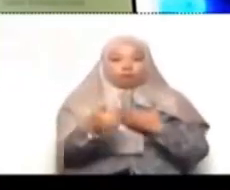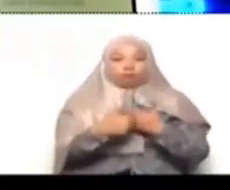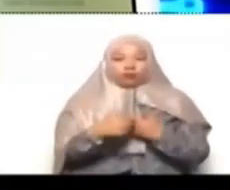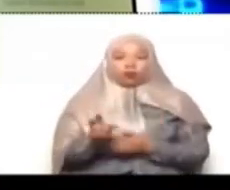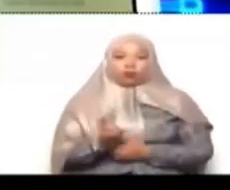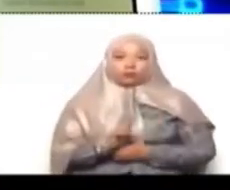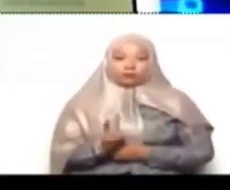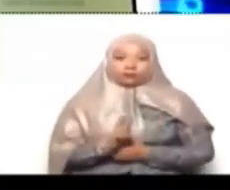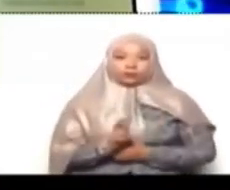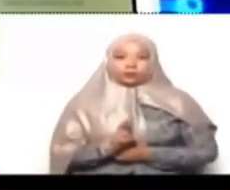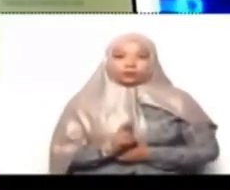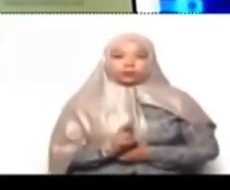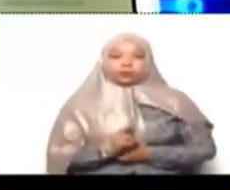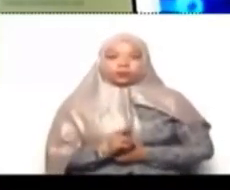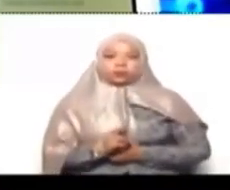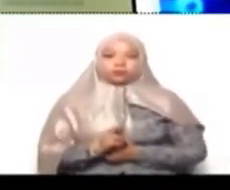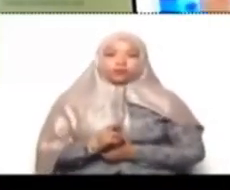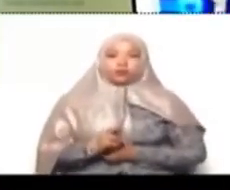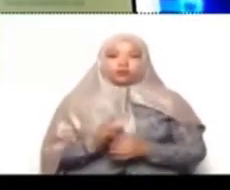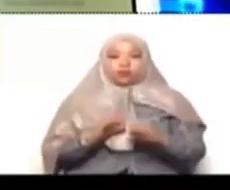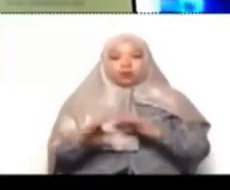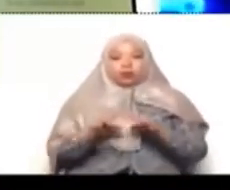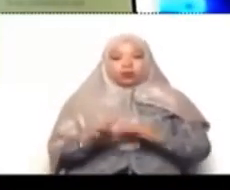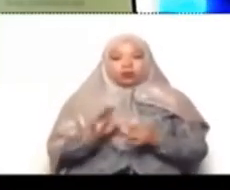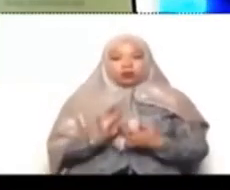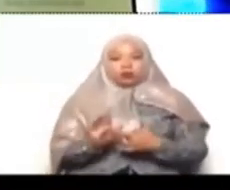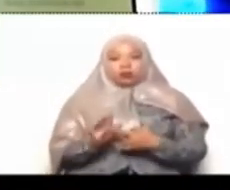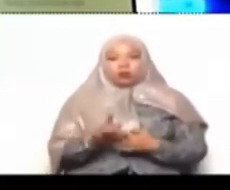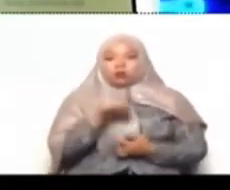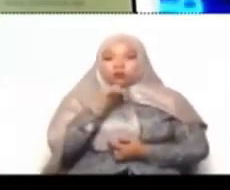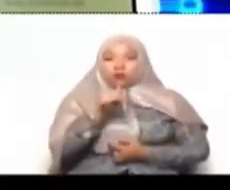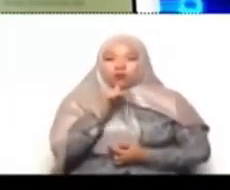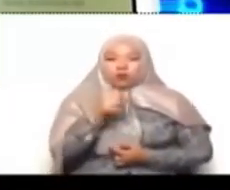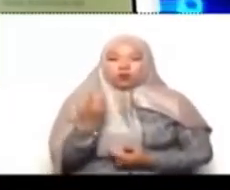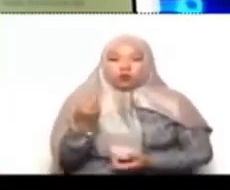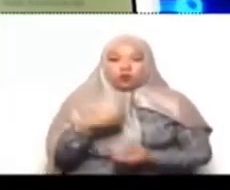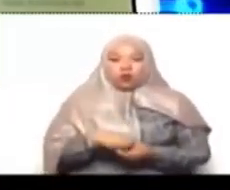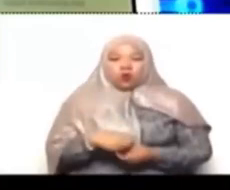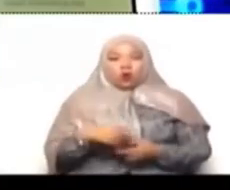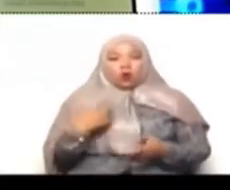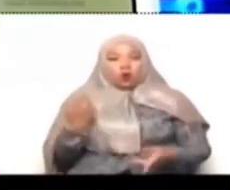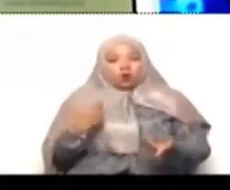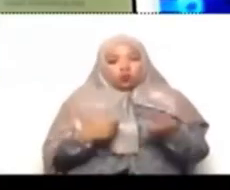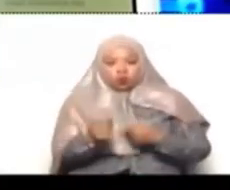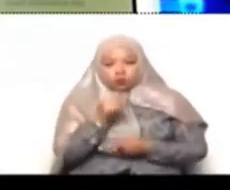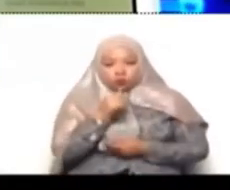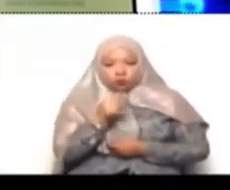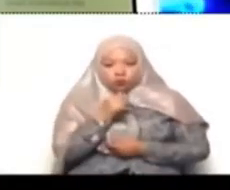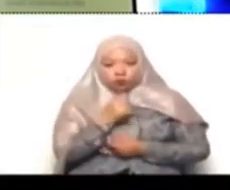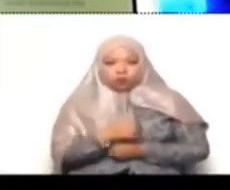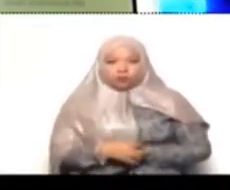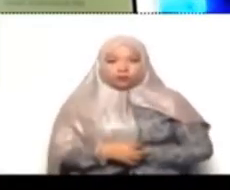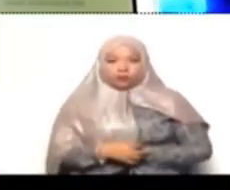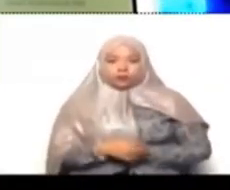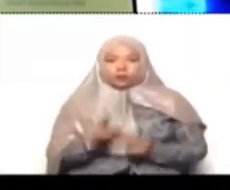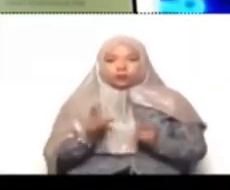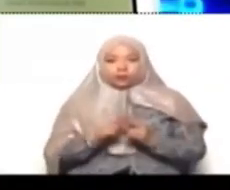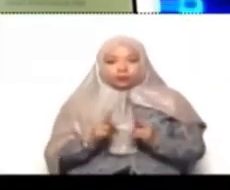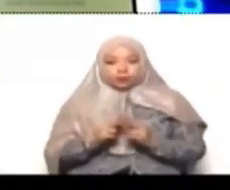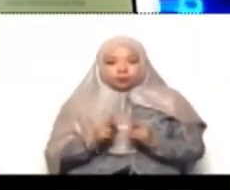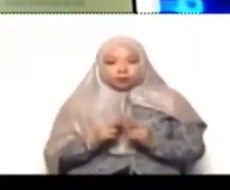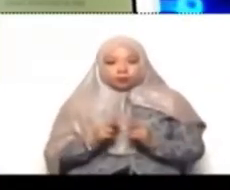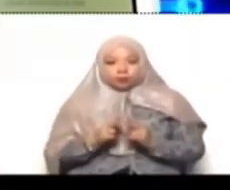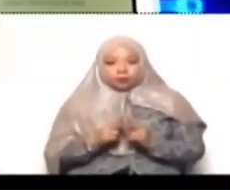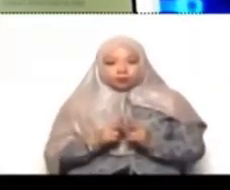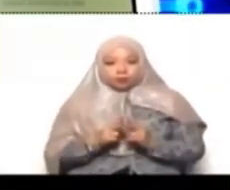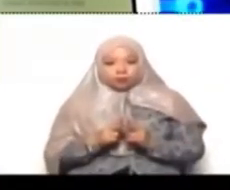estoy citando textualmente el comunicado, muestran su rostro como dueños de un circo que intenta desconocer y